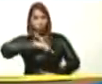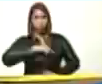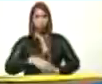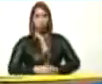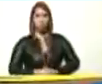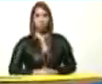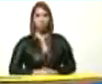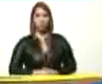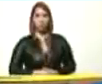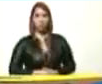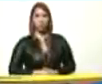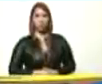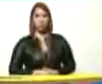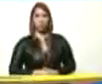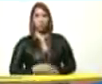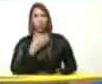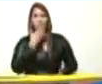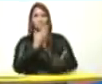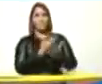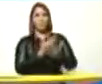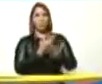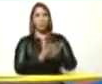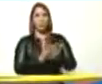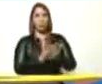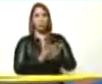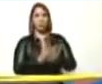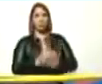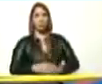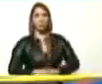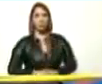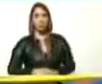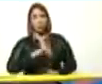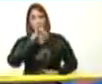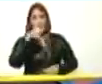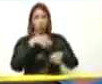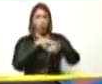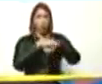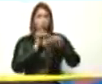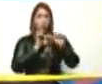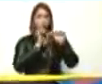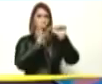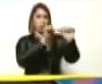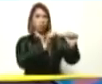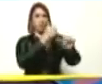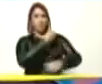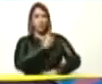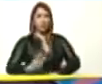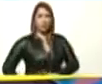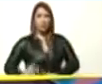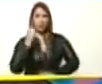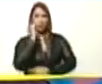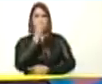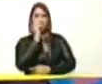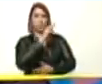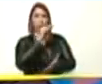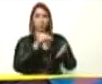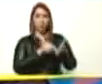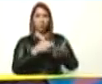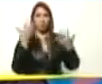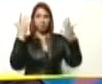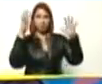atrevemos presidente a proponer ante esta plenaria que Jorge Rodríguez continúo como presidente de la asamblea nacional